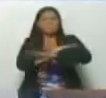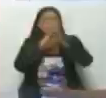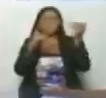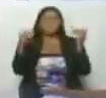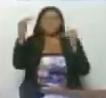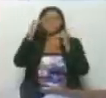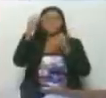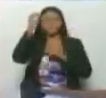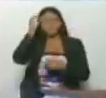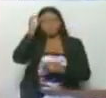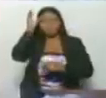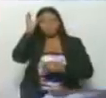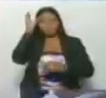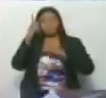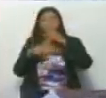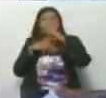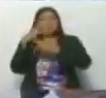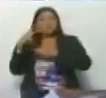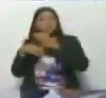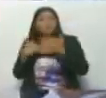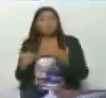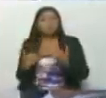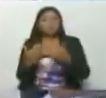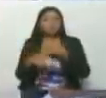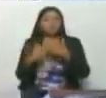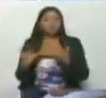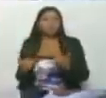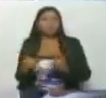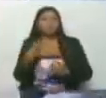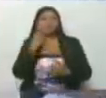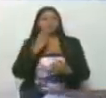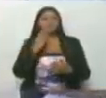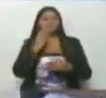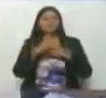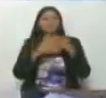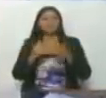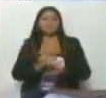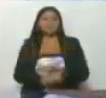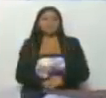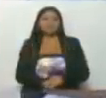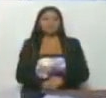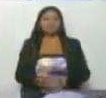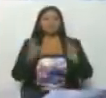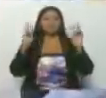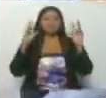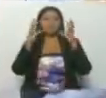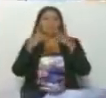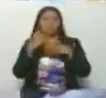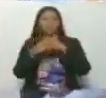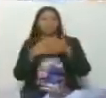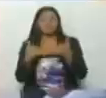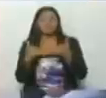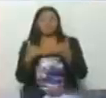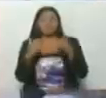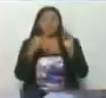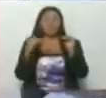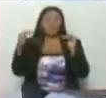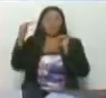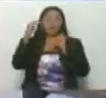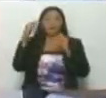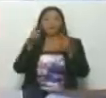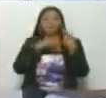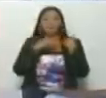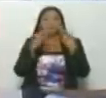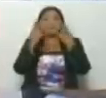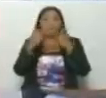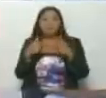capacidad política de experiencia a pesar de su juventud en el tema administrativo ha ocupado los más altos cargos de la administración